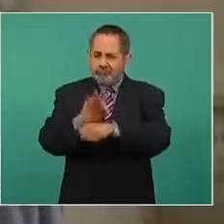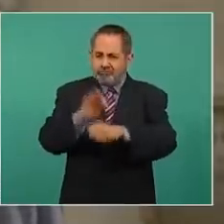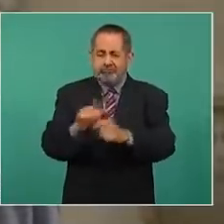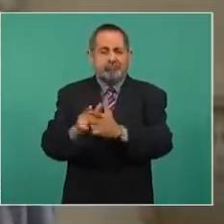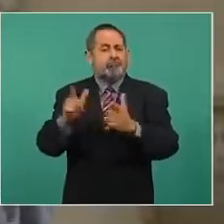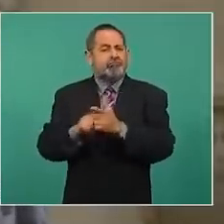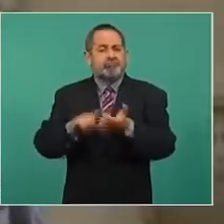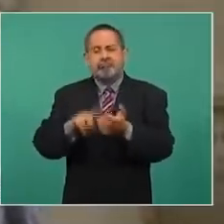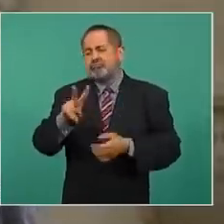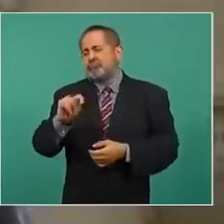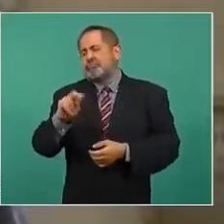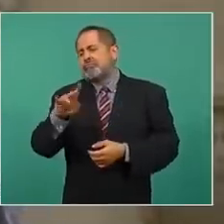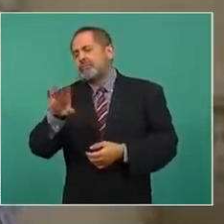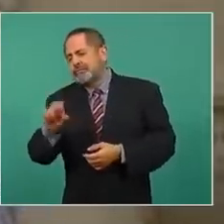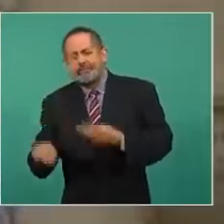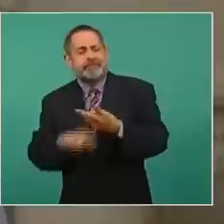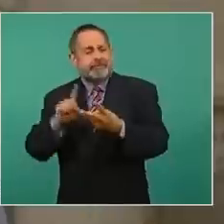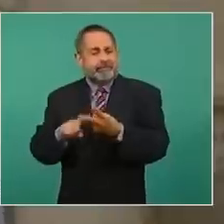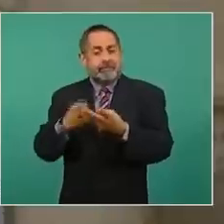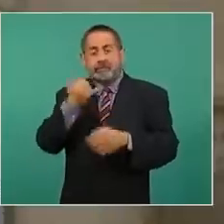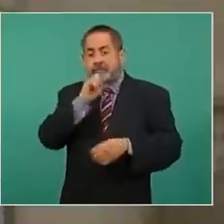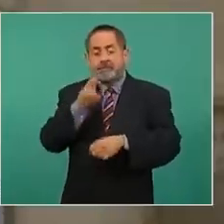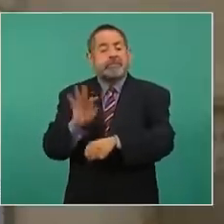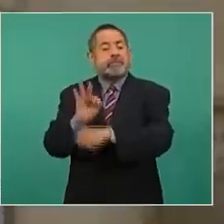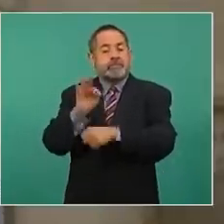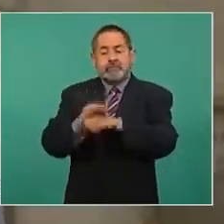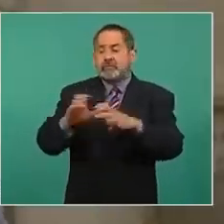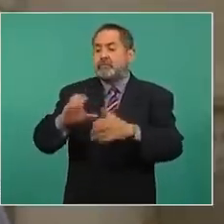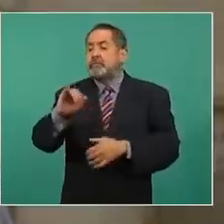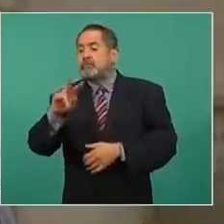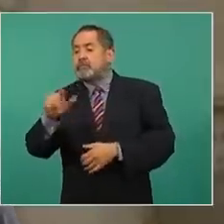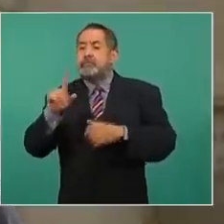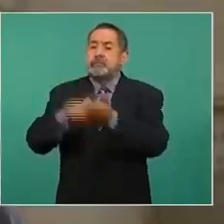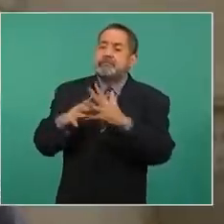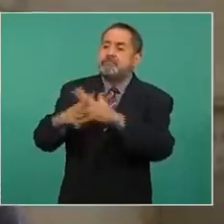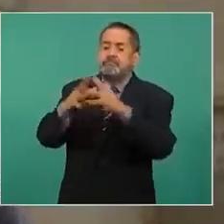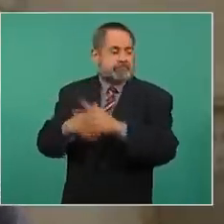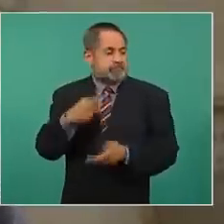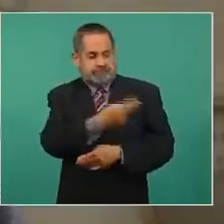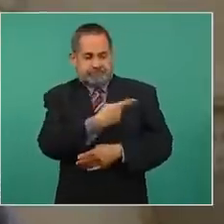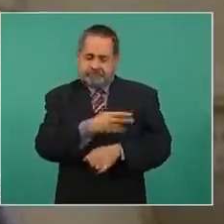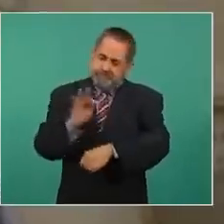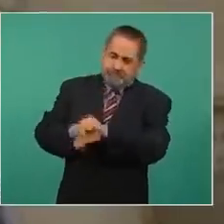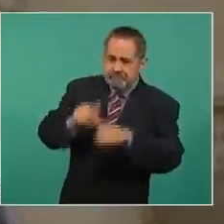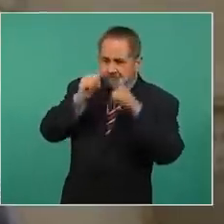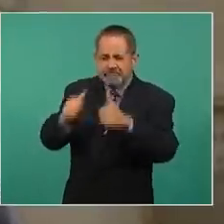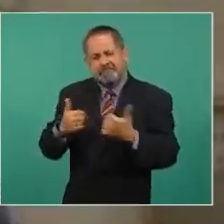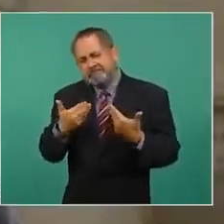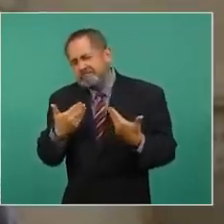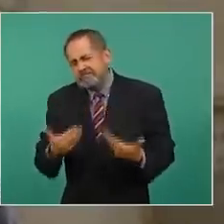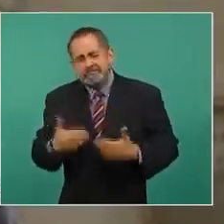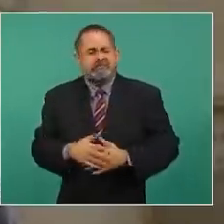grupos vulnerables incluyendo la protección de civiles en conflictos armados de igual